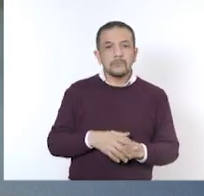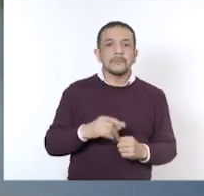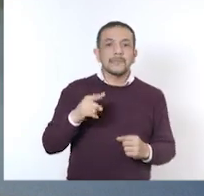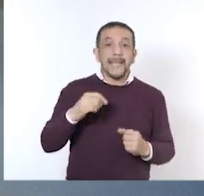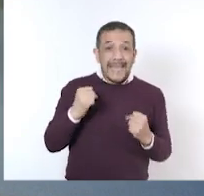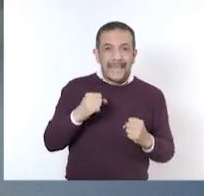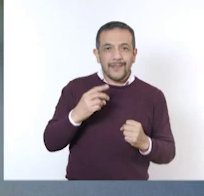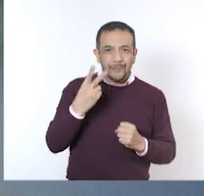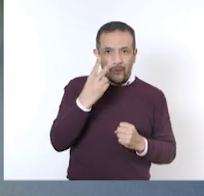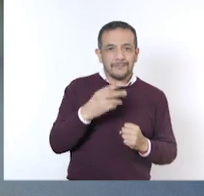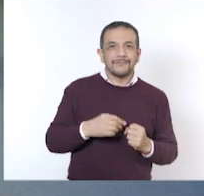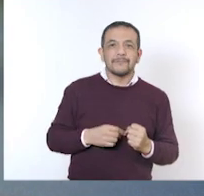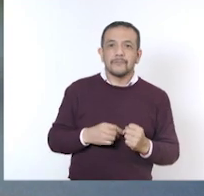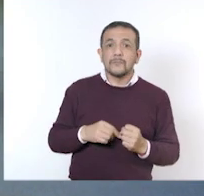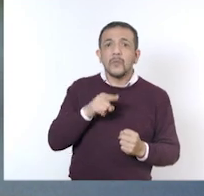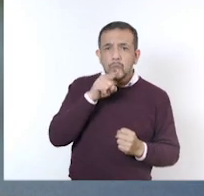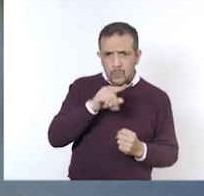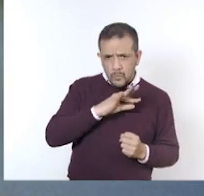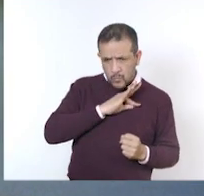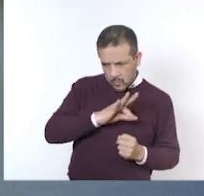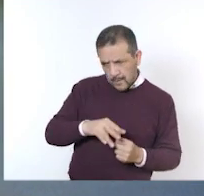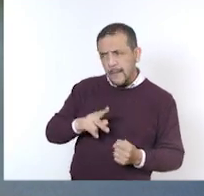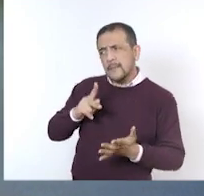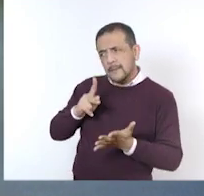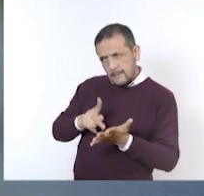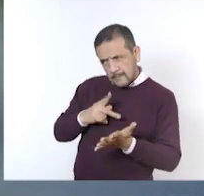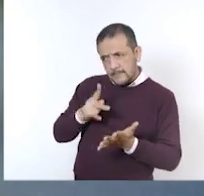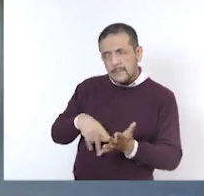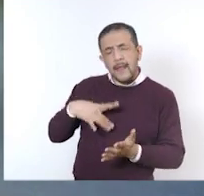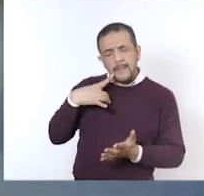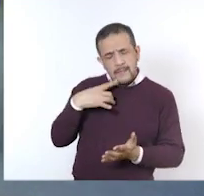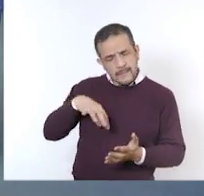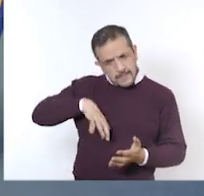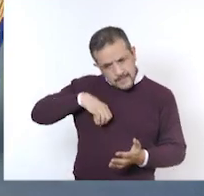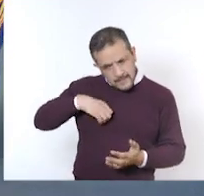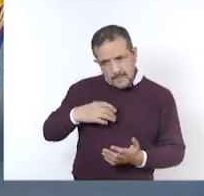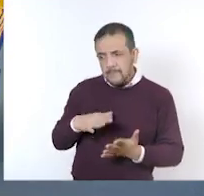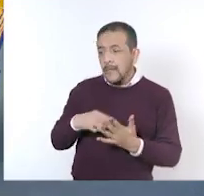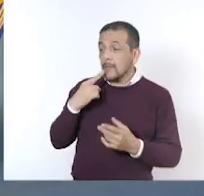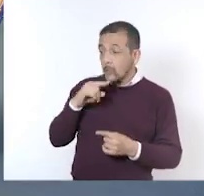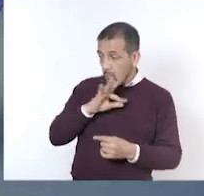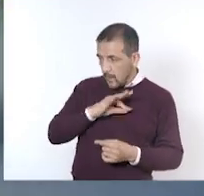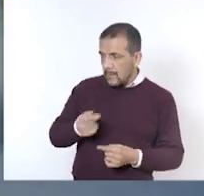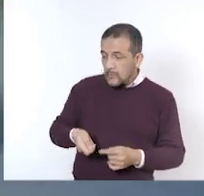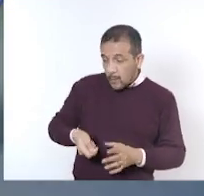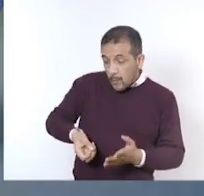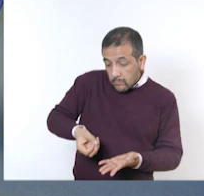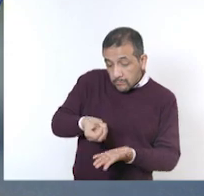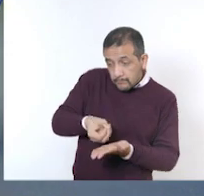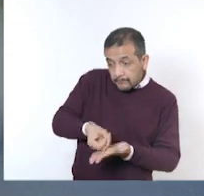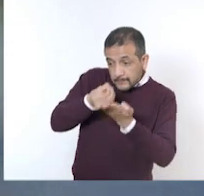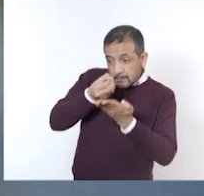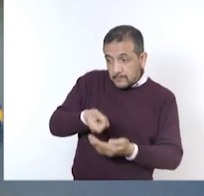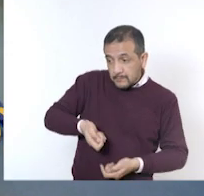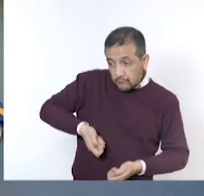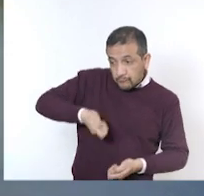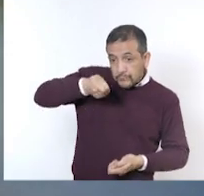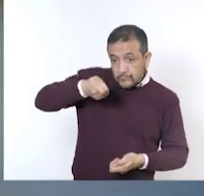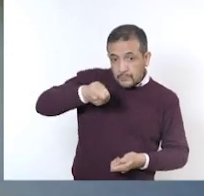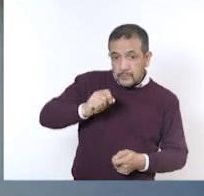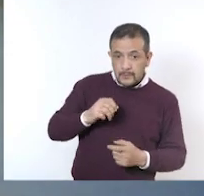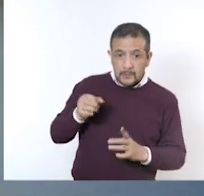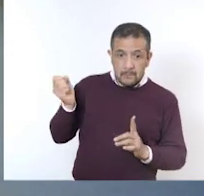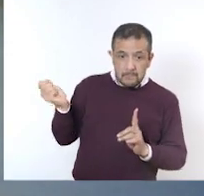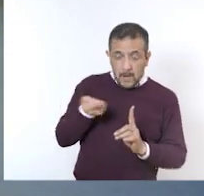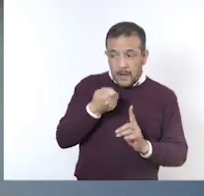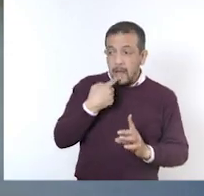Y ahí está. Dos. ¿Puedes intentarlo? Sí, sí. Como lo hiciste levantándola o pegándole. Otro, pero